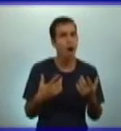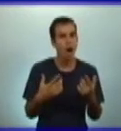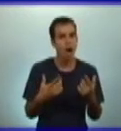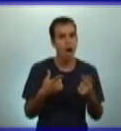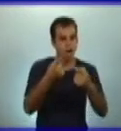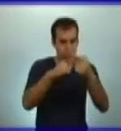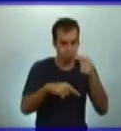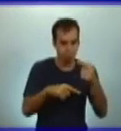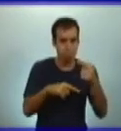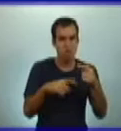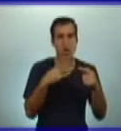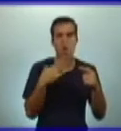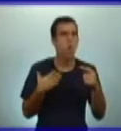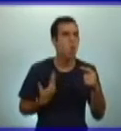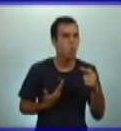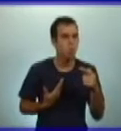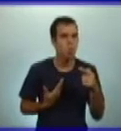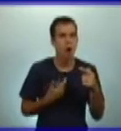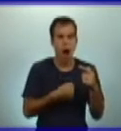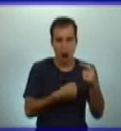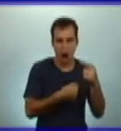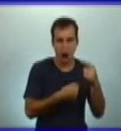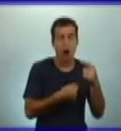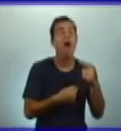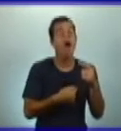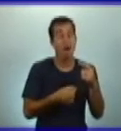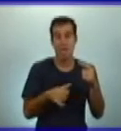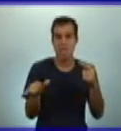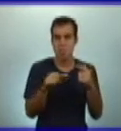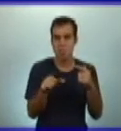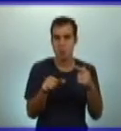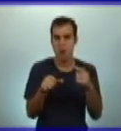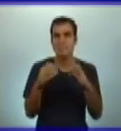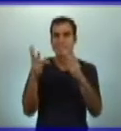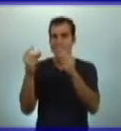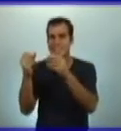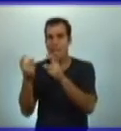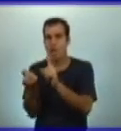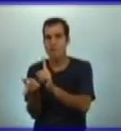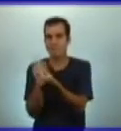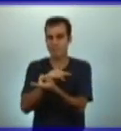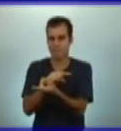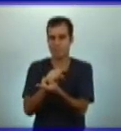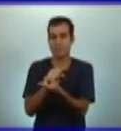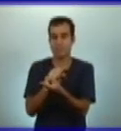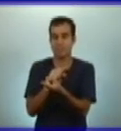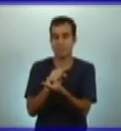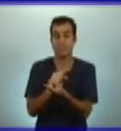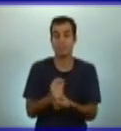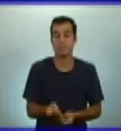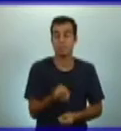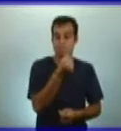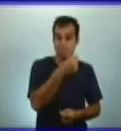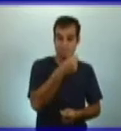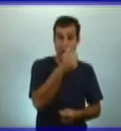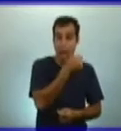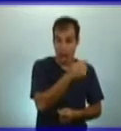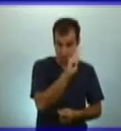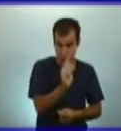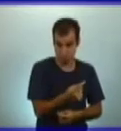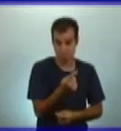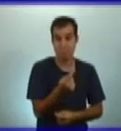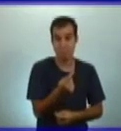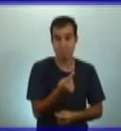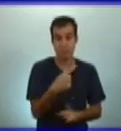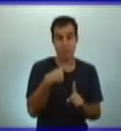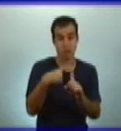también aprendieron. Utilizamos la operación inversa y la suma en el primer inciso, inciso A, la suma,